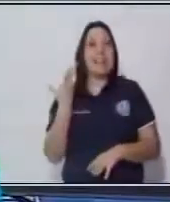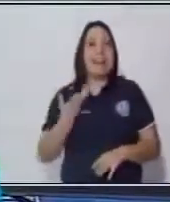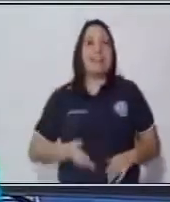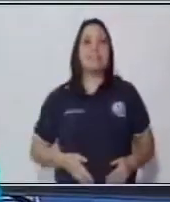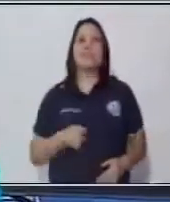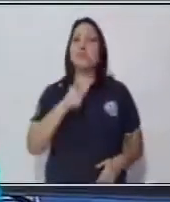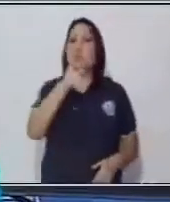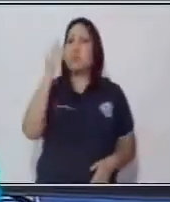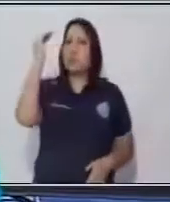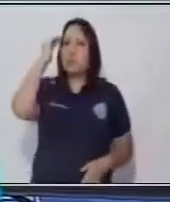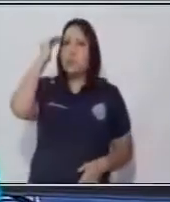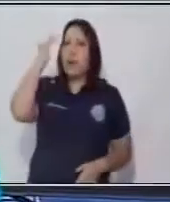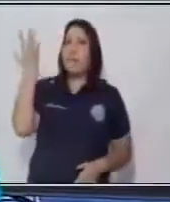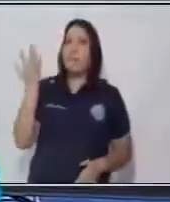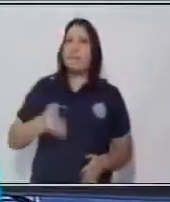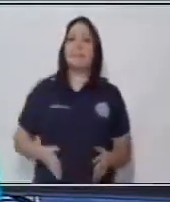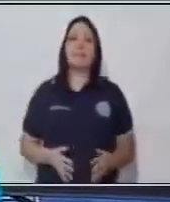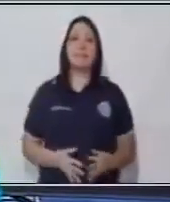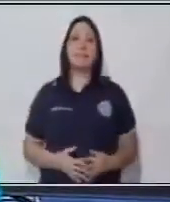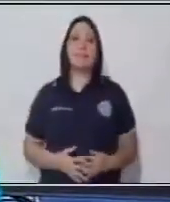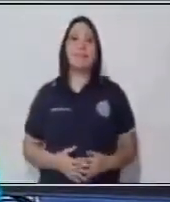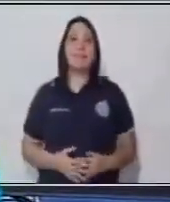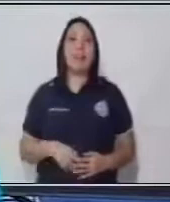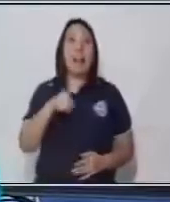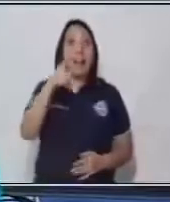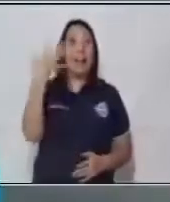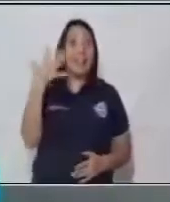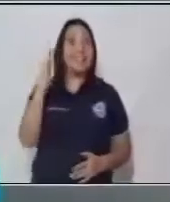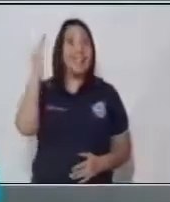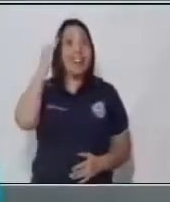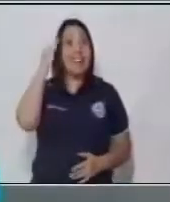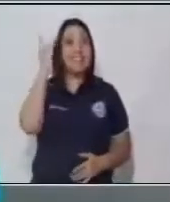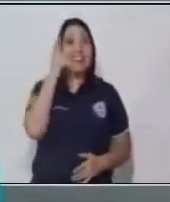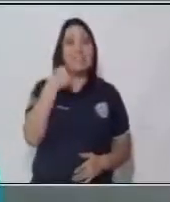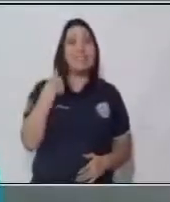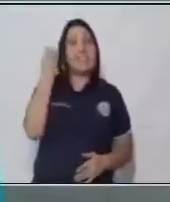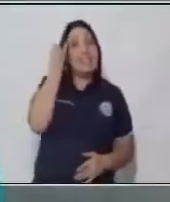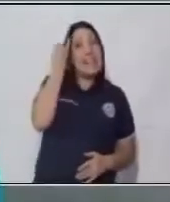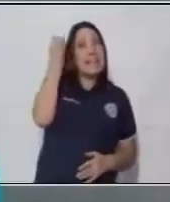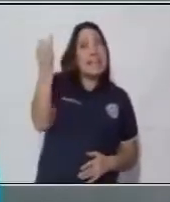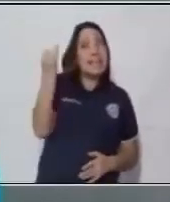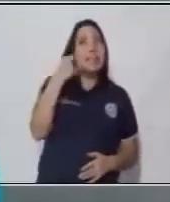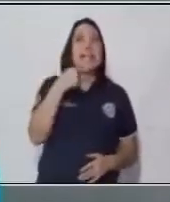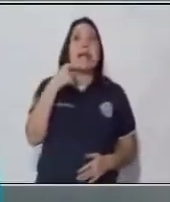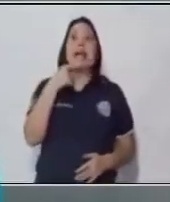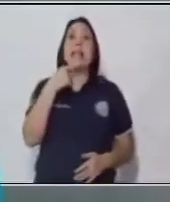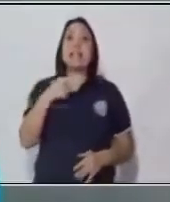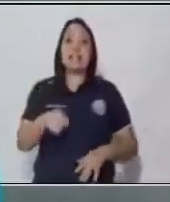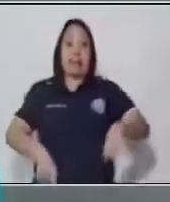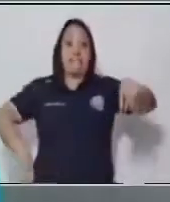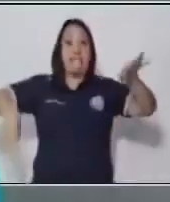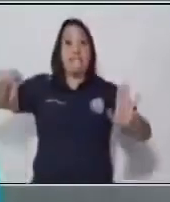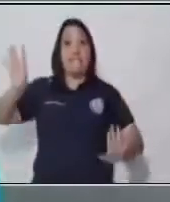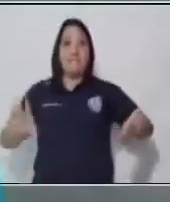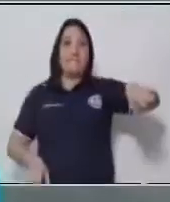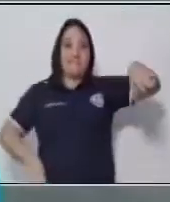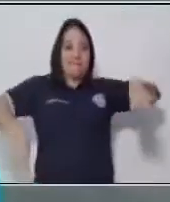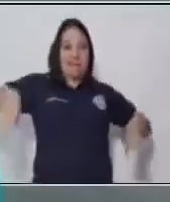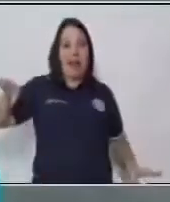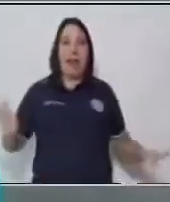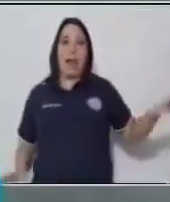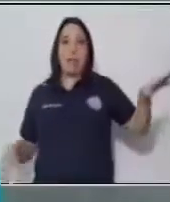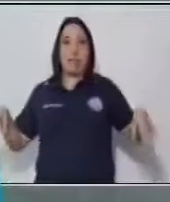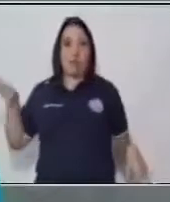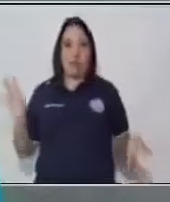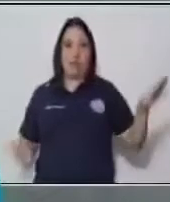¿Alguien sabe? Sí lo saben, yo sé. Tienen una idea similar porque nos está diciendo,